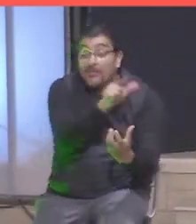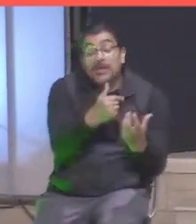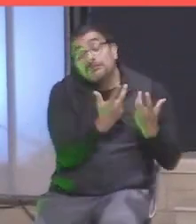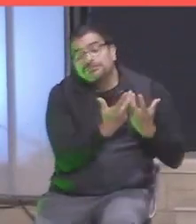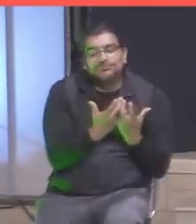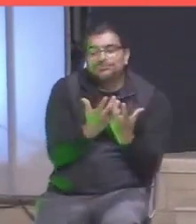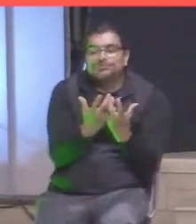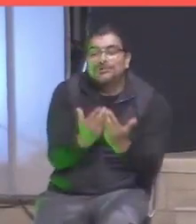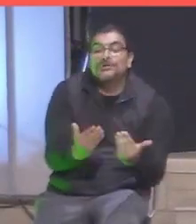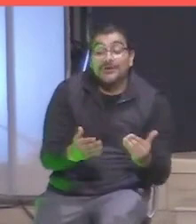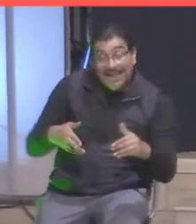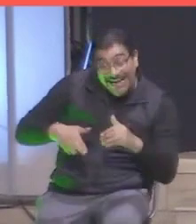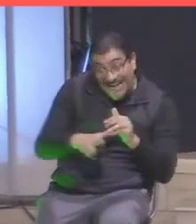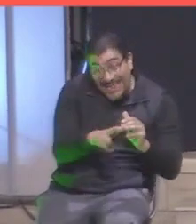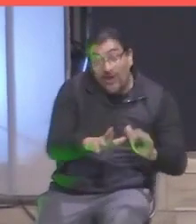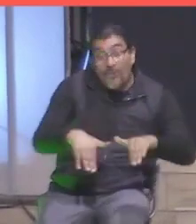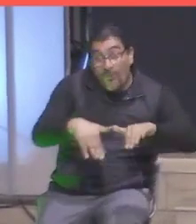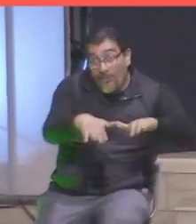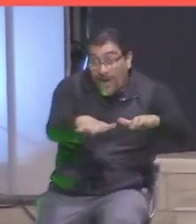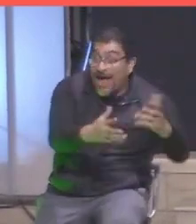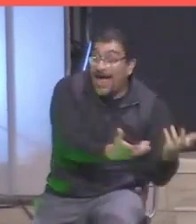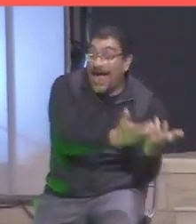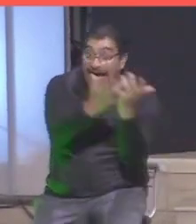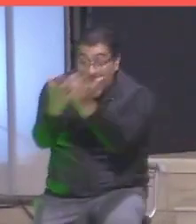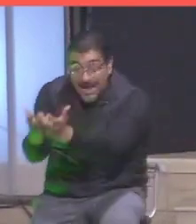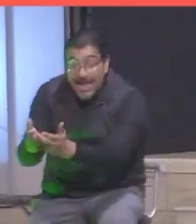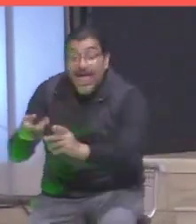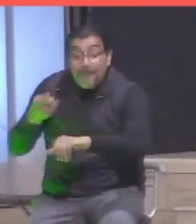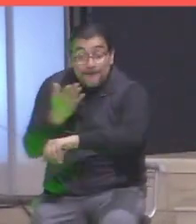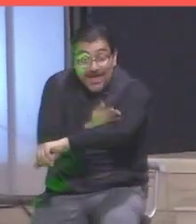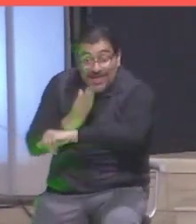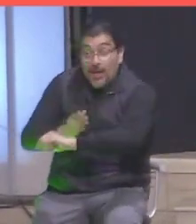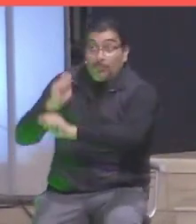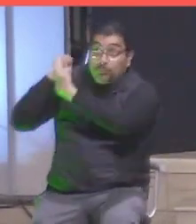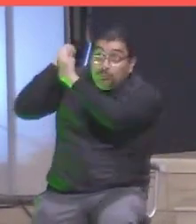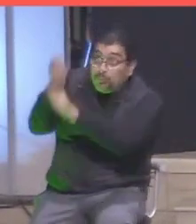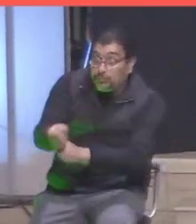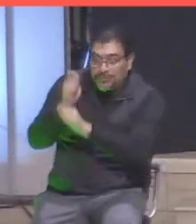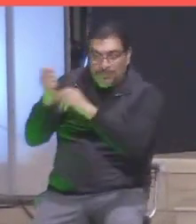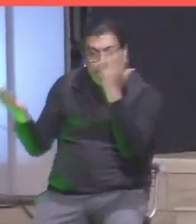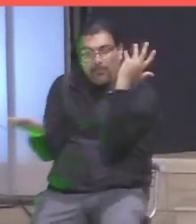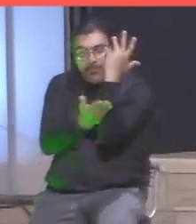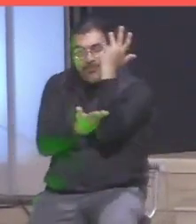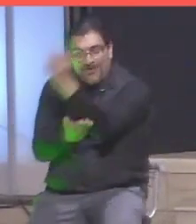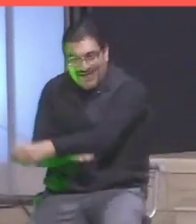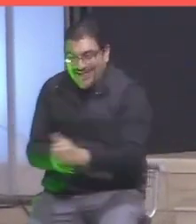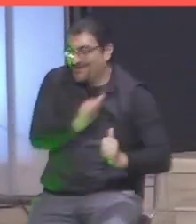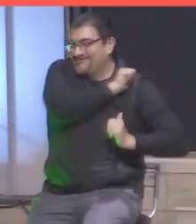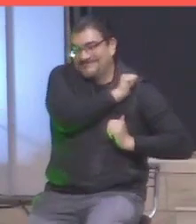ellos y cuando llegaron al Jordán cortaron la madera estaban haciendo el a